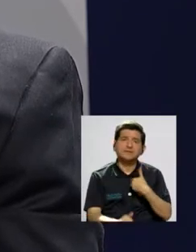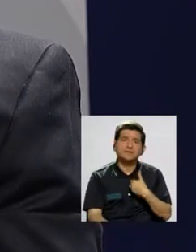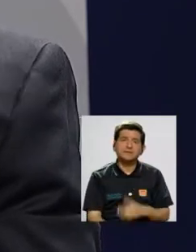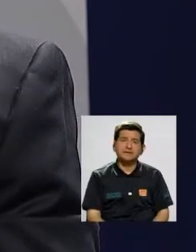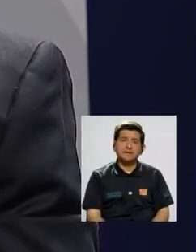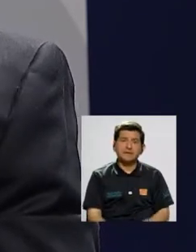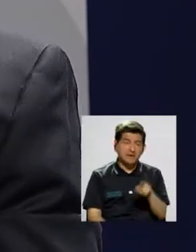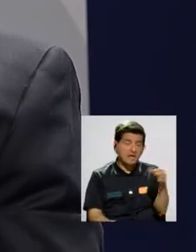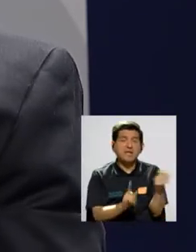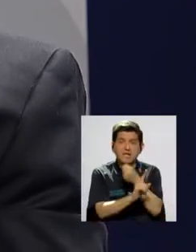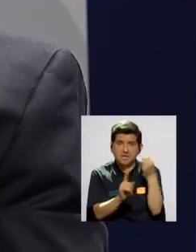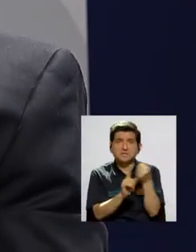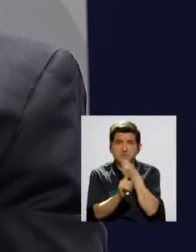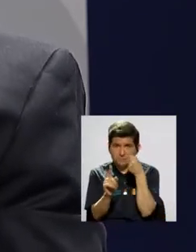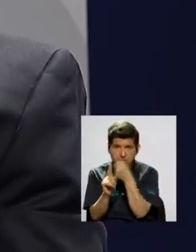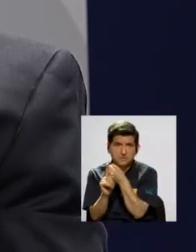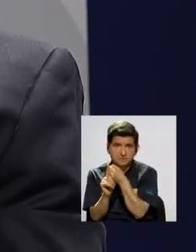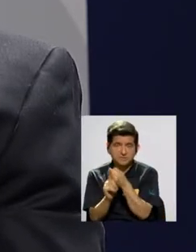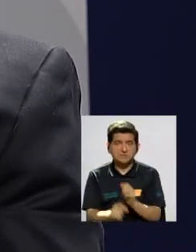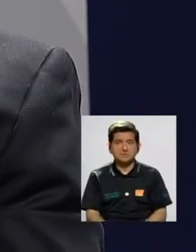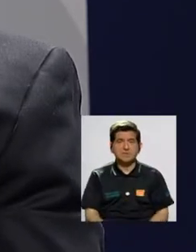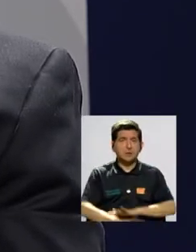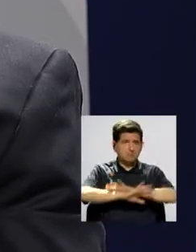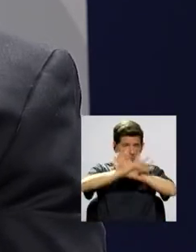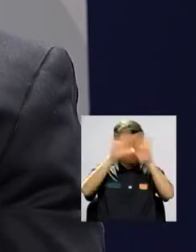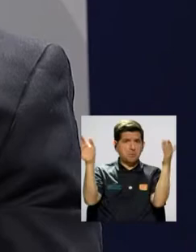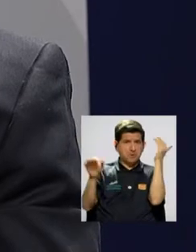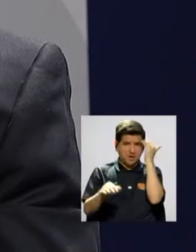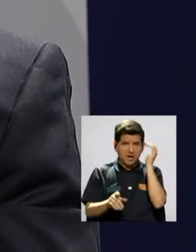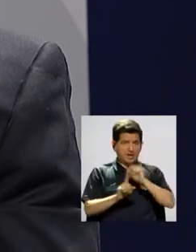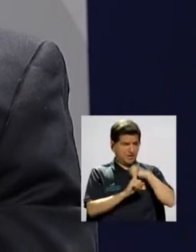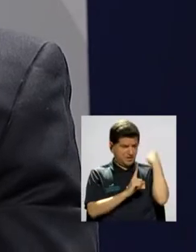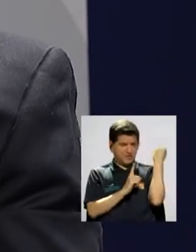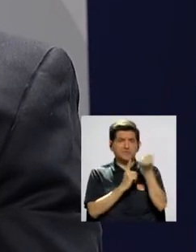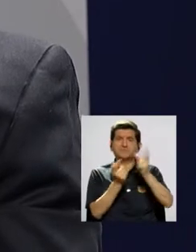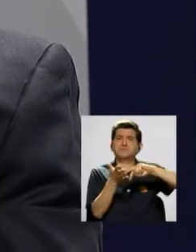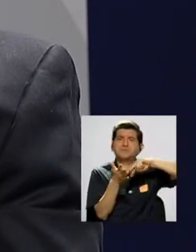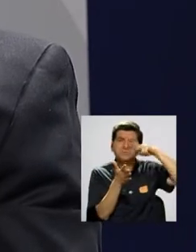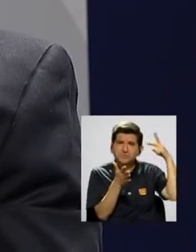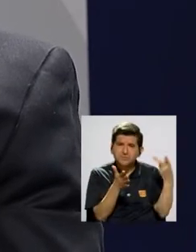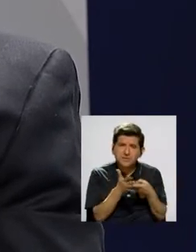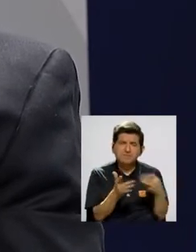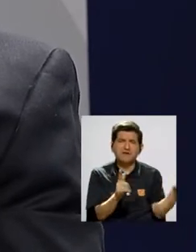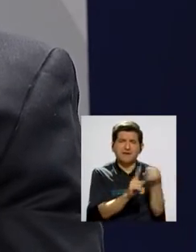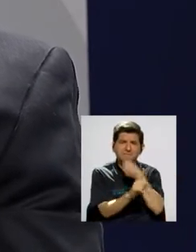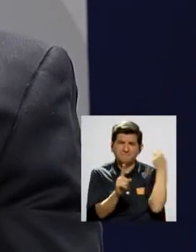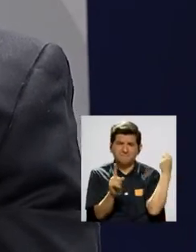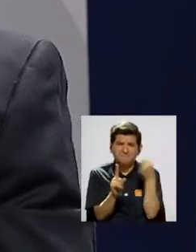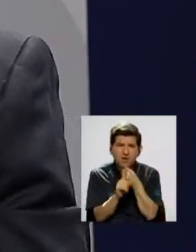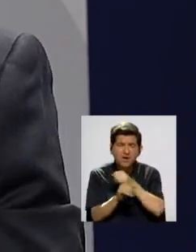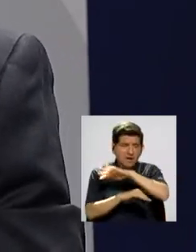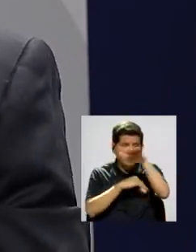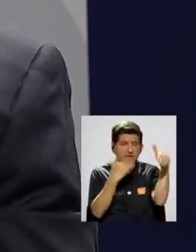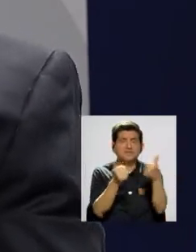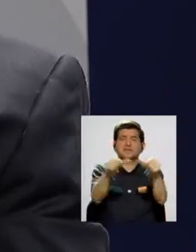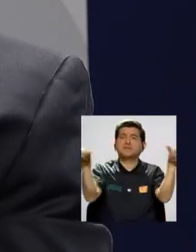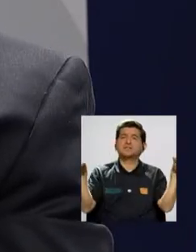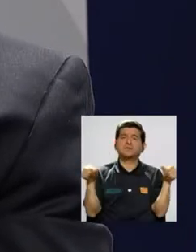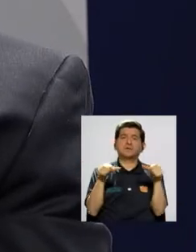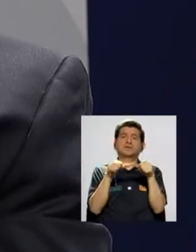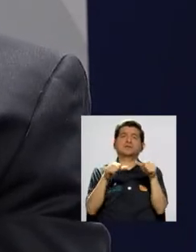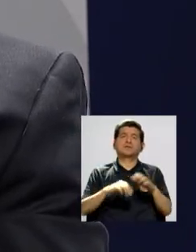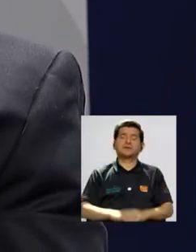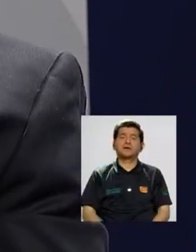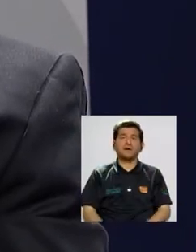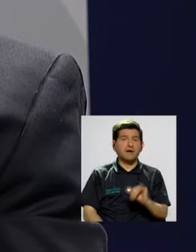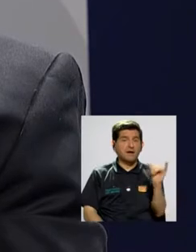así de violento, porque estamos clarísimos que esas condiciones generan violencia en todos los planos.